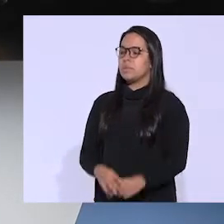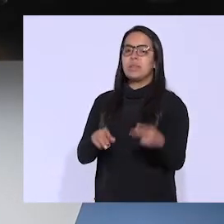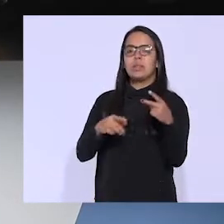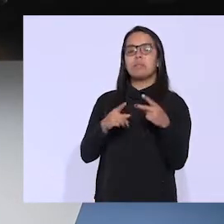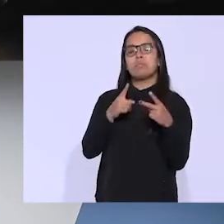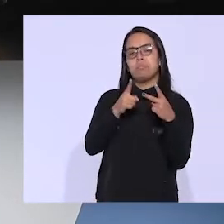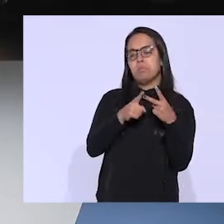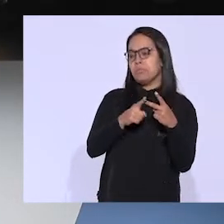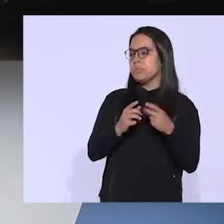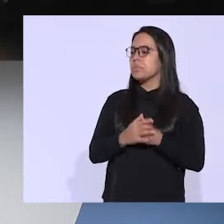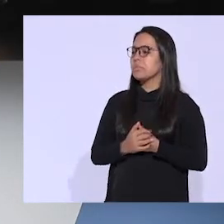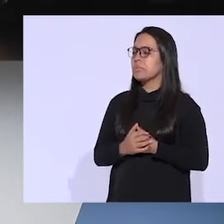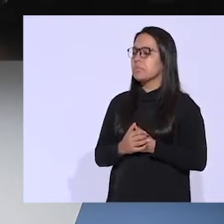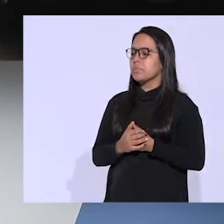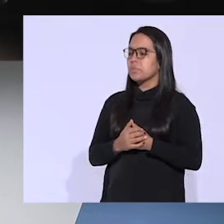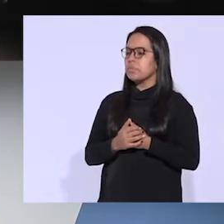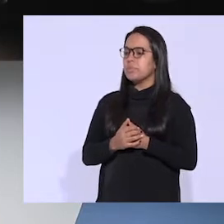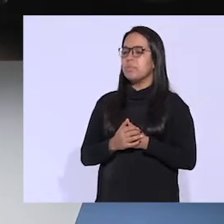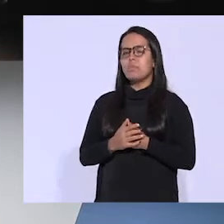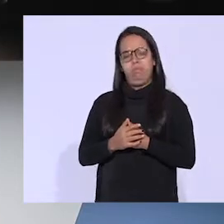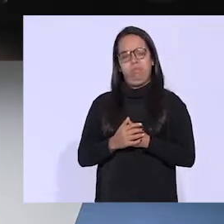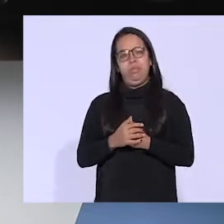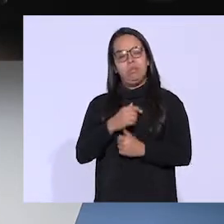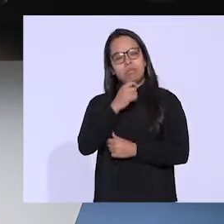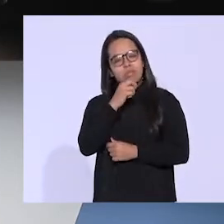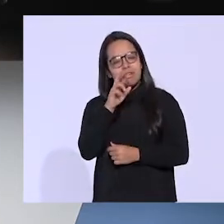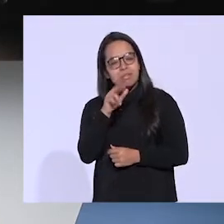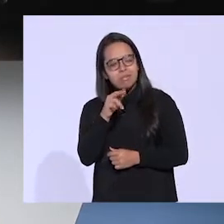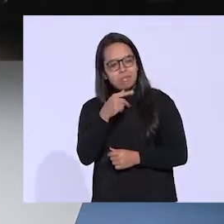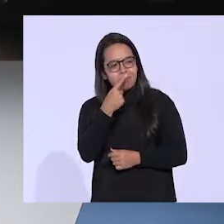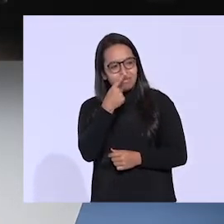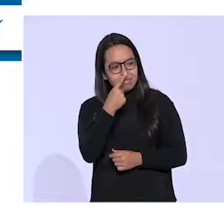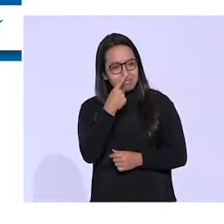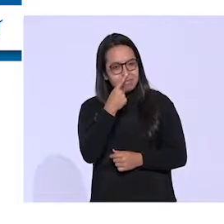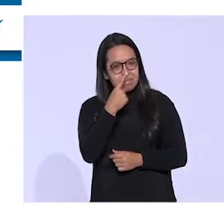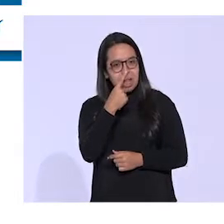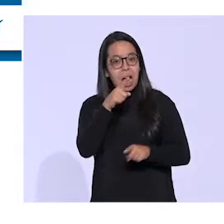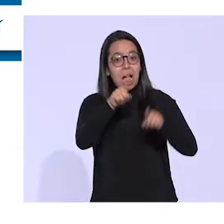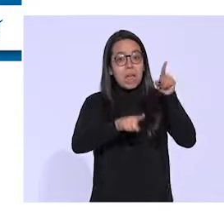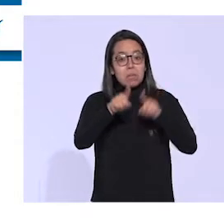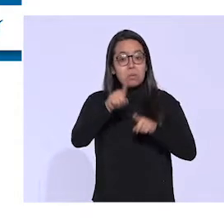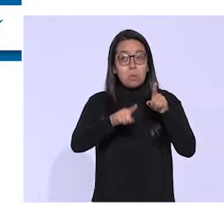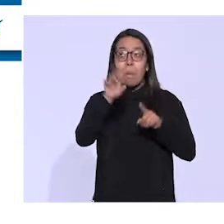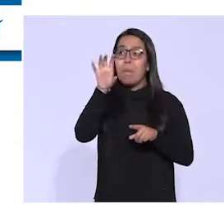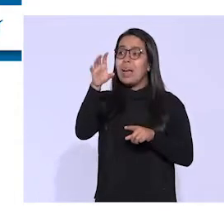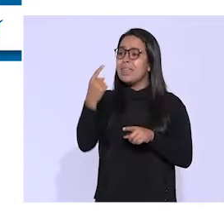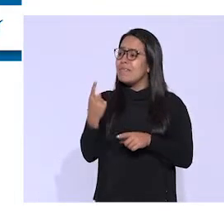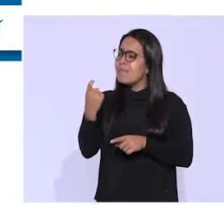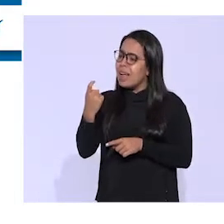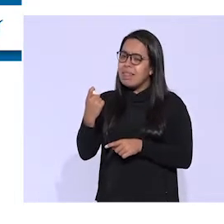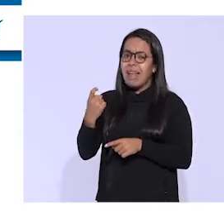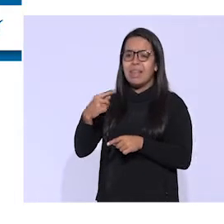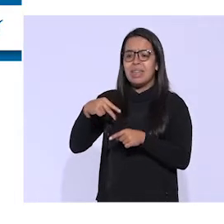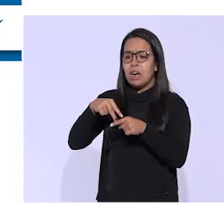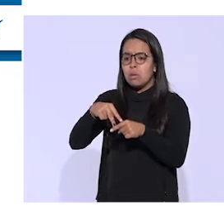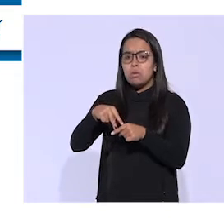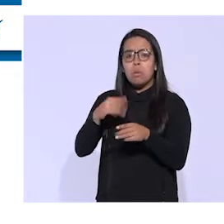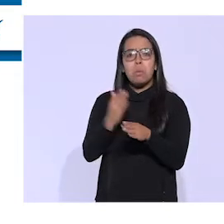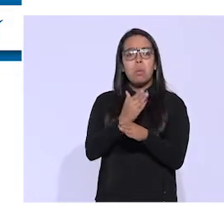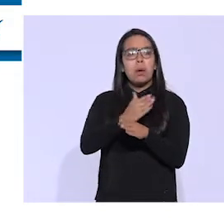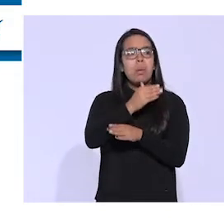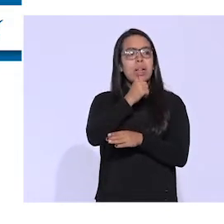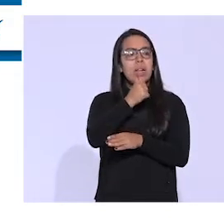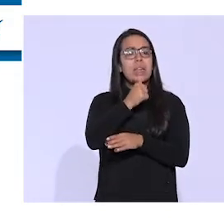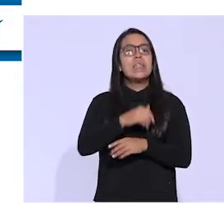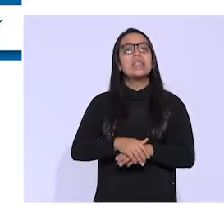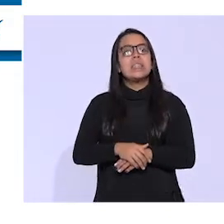Sin embargo, y esto sí que es curioso, en aquellos países en los que la falta de material educativo no es un problema, sí que lo es la